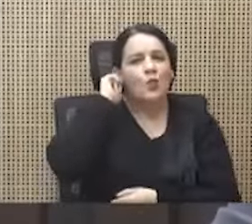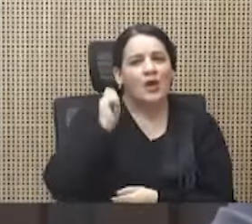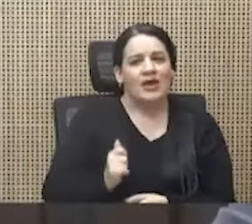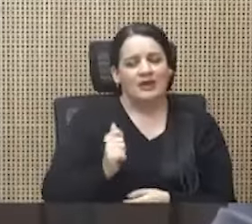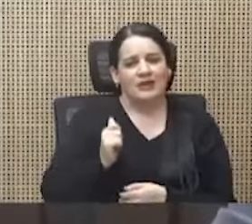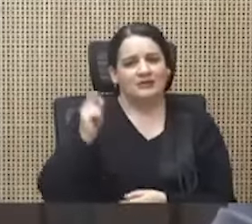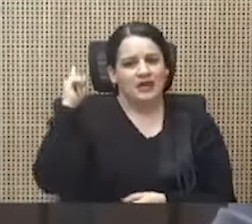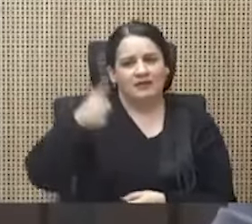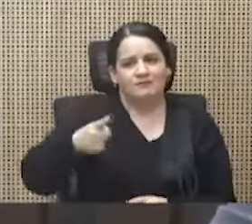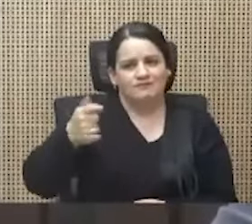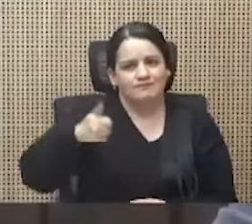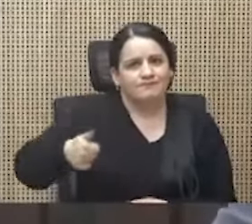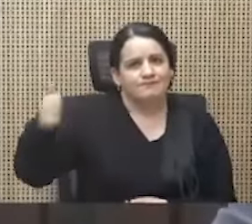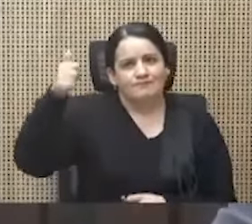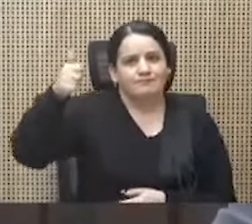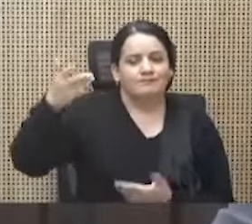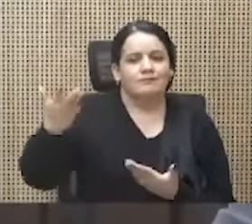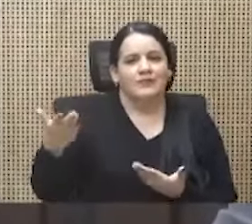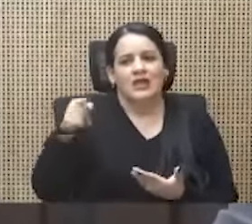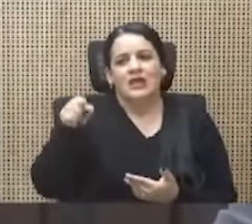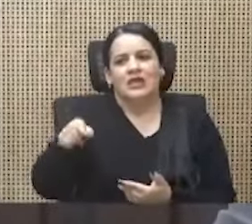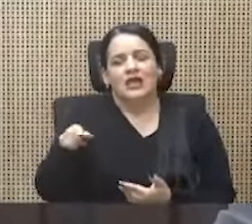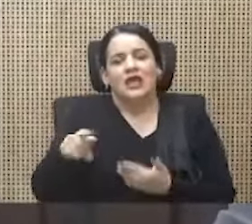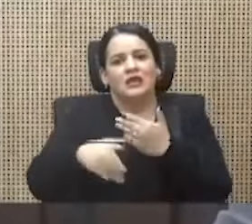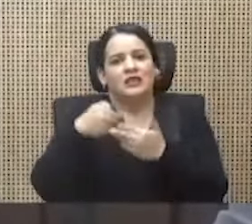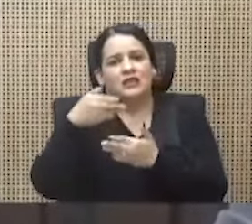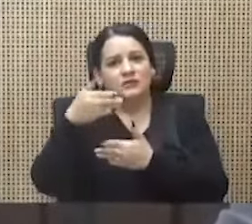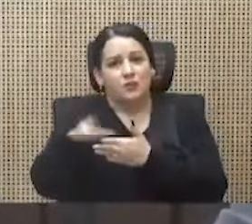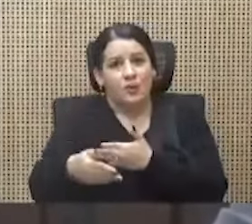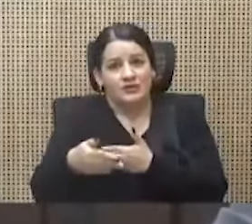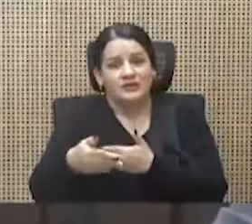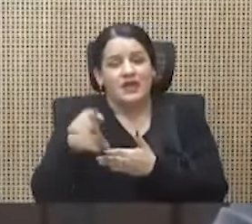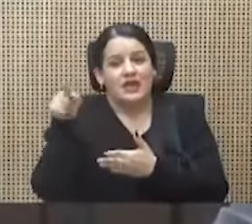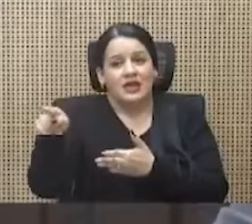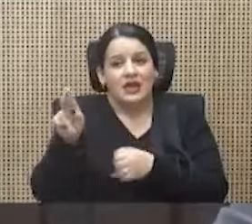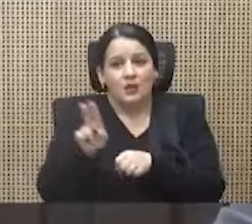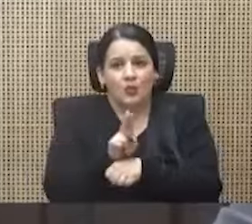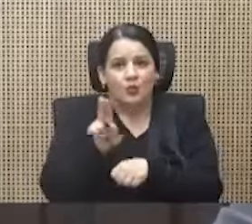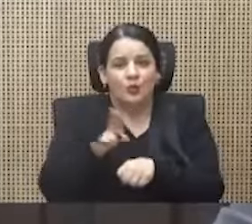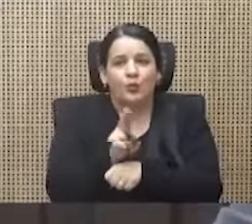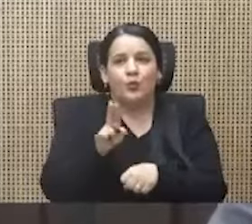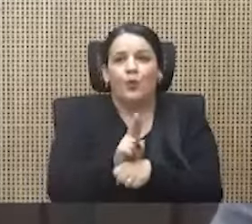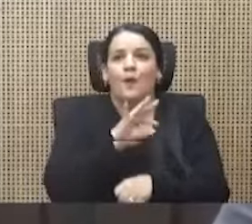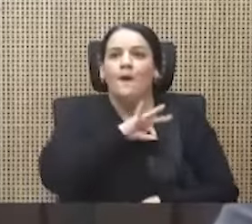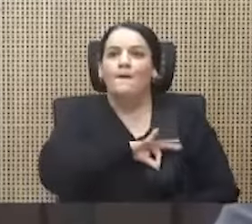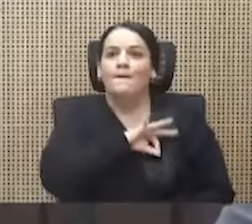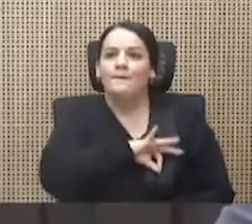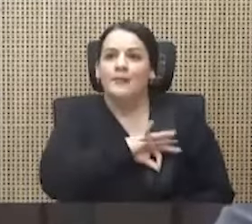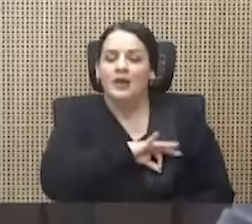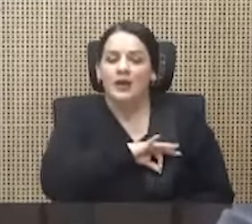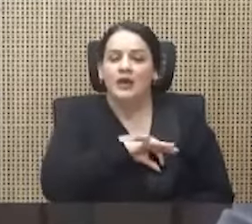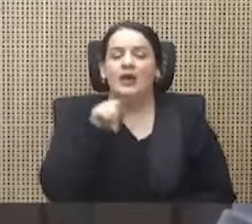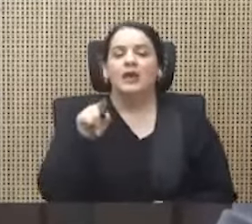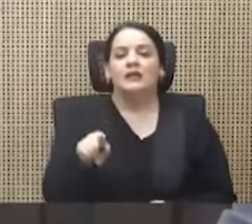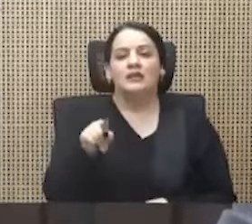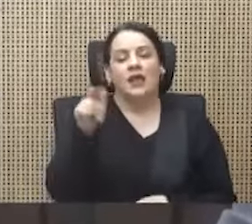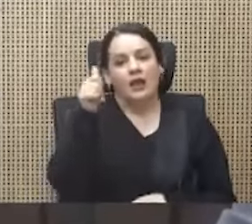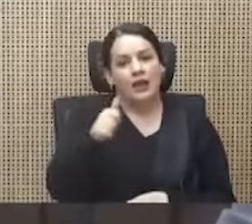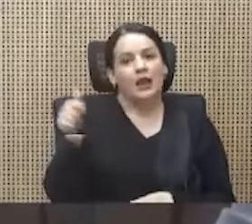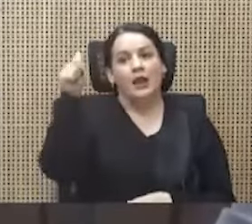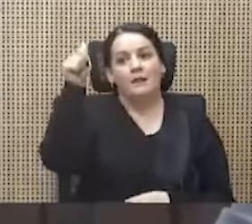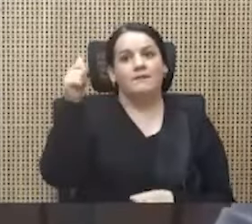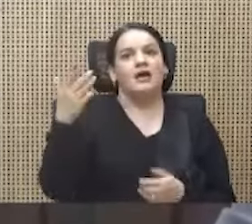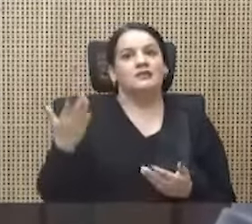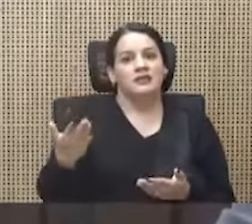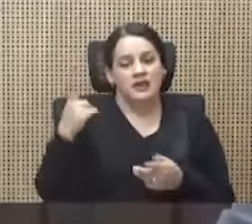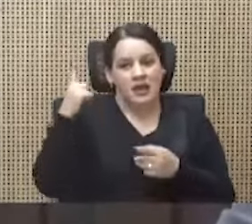patriarcales. Esas mujeres que después de que han utilizado los beneficios del patriarca, porque aquí lo